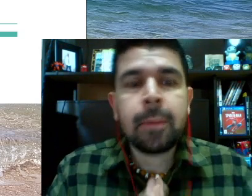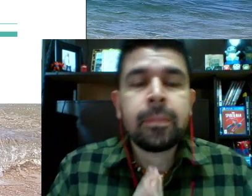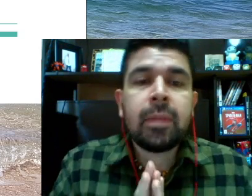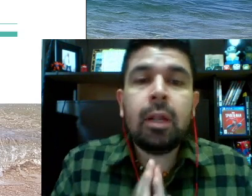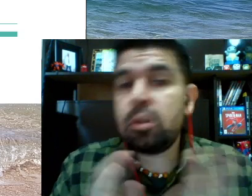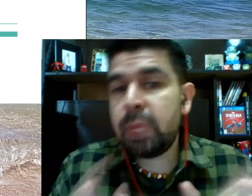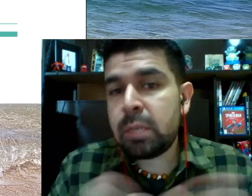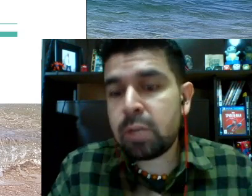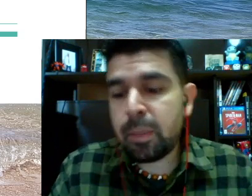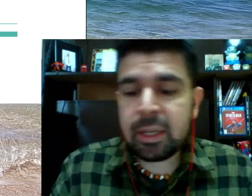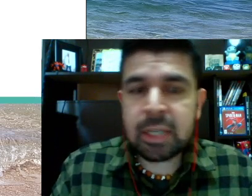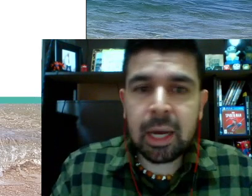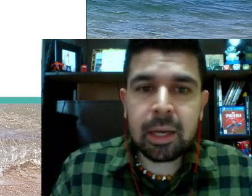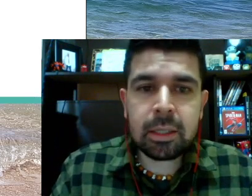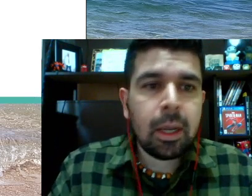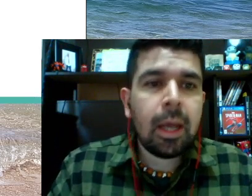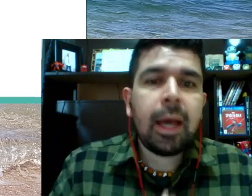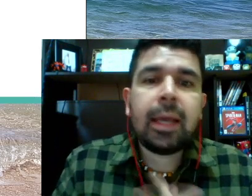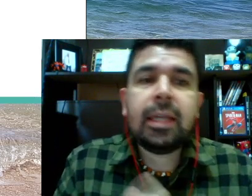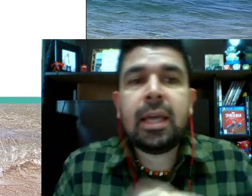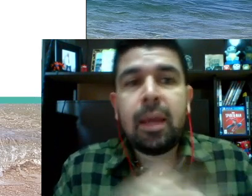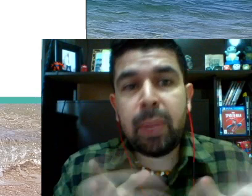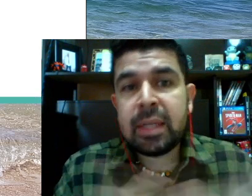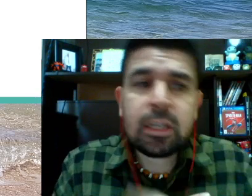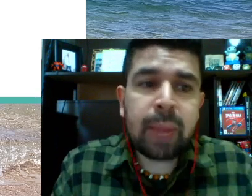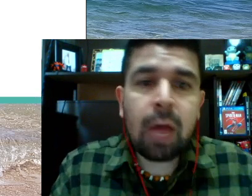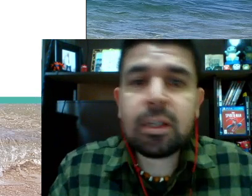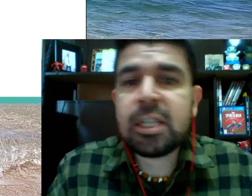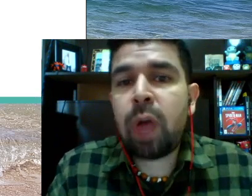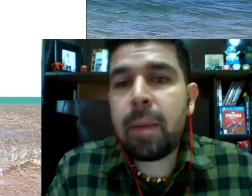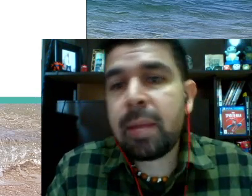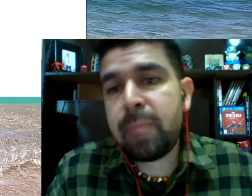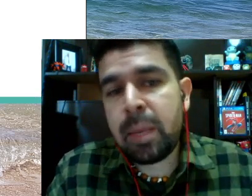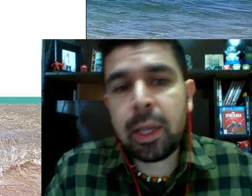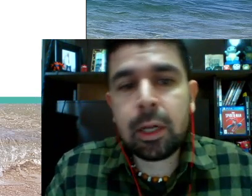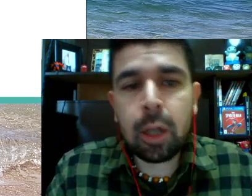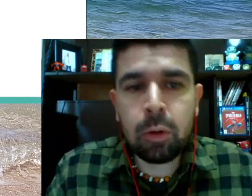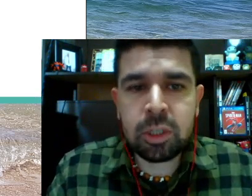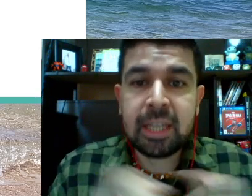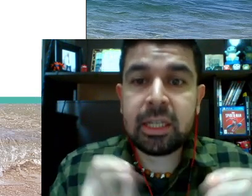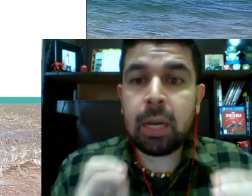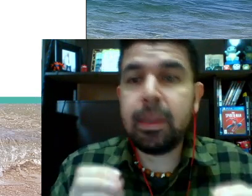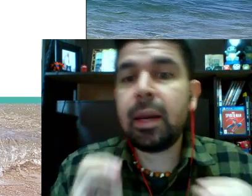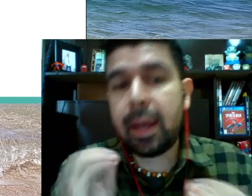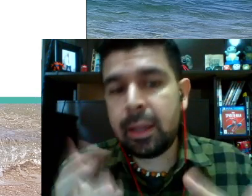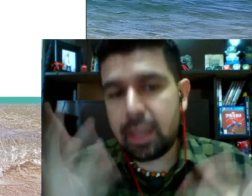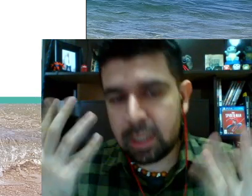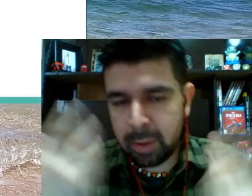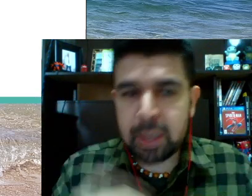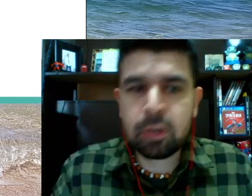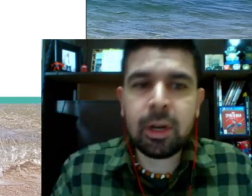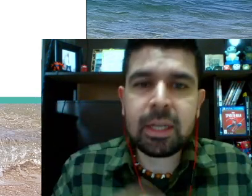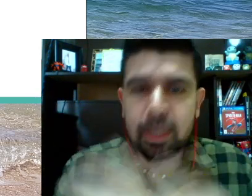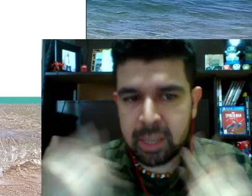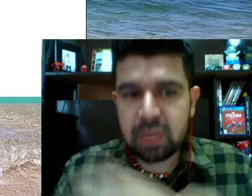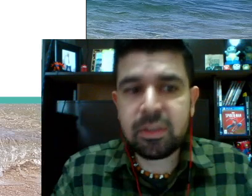los mismos aprendizajes aquí dice aprendizajes esperados de screaming people and clouds de escribir gente describir